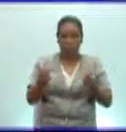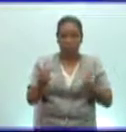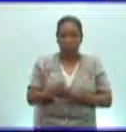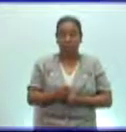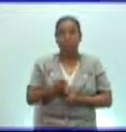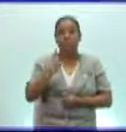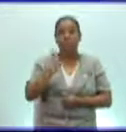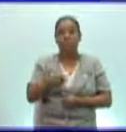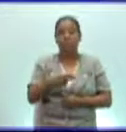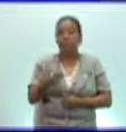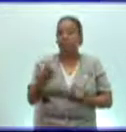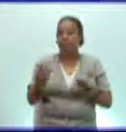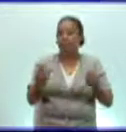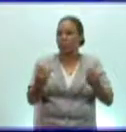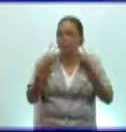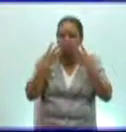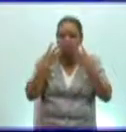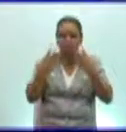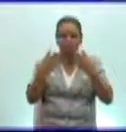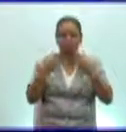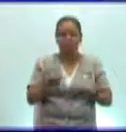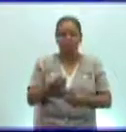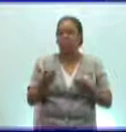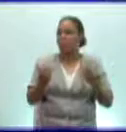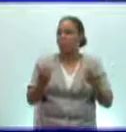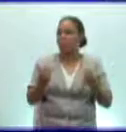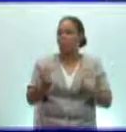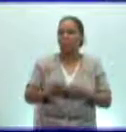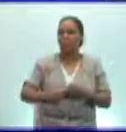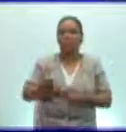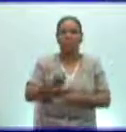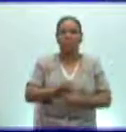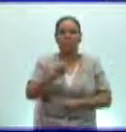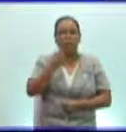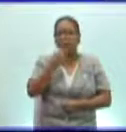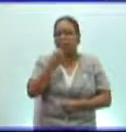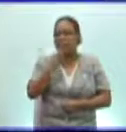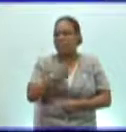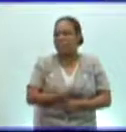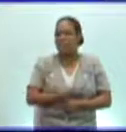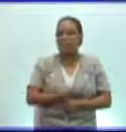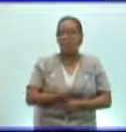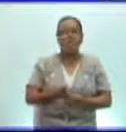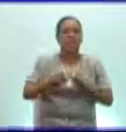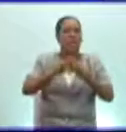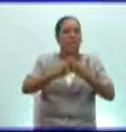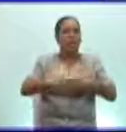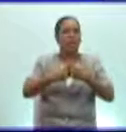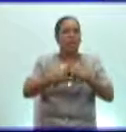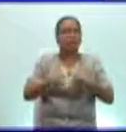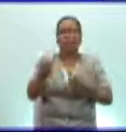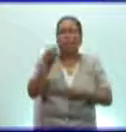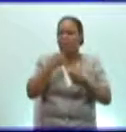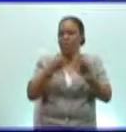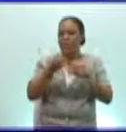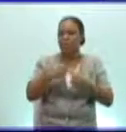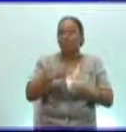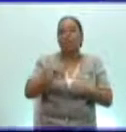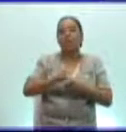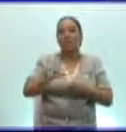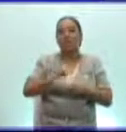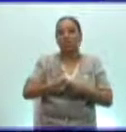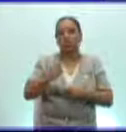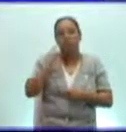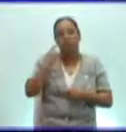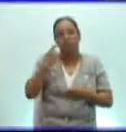muchísimas importancia o muchísimas aplicaciones en la medicina, en la industria alimenticia y en la agricultura. Vamos entonces a ver